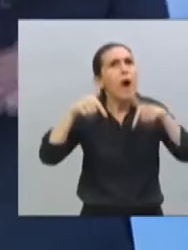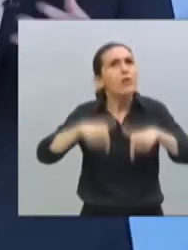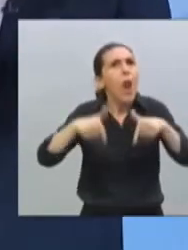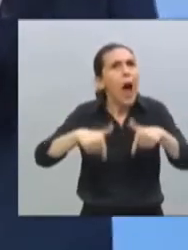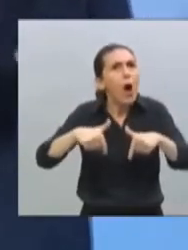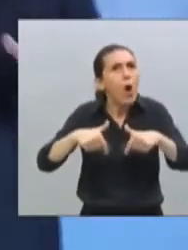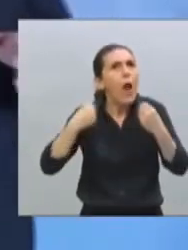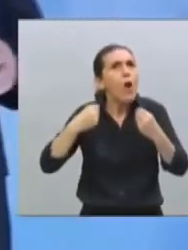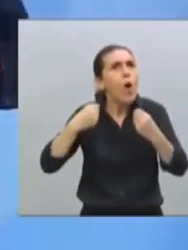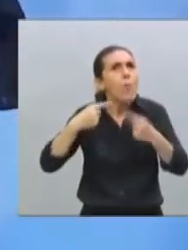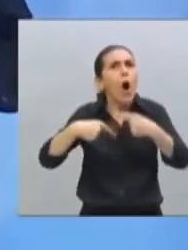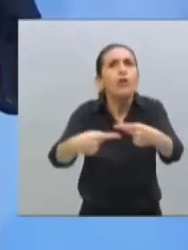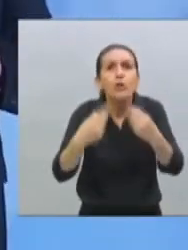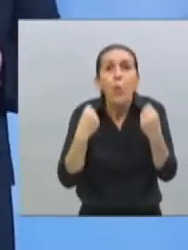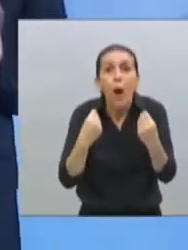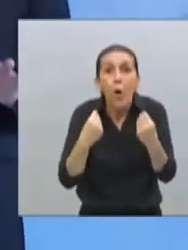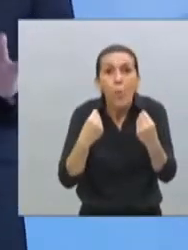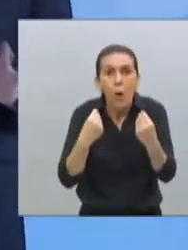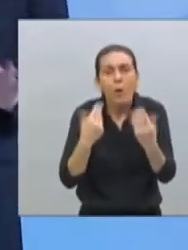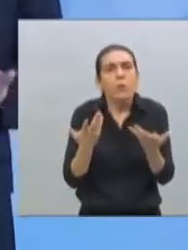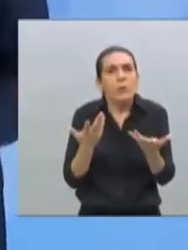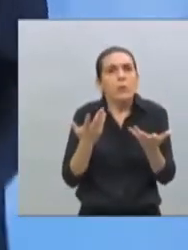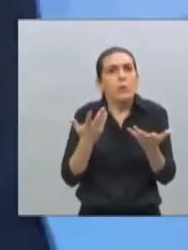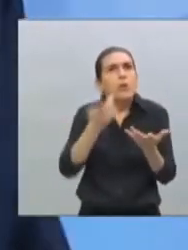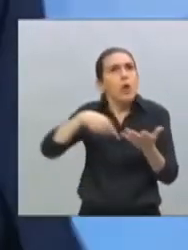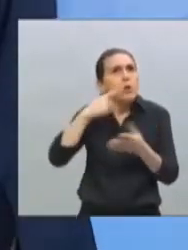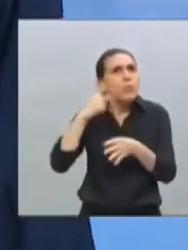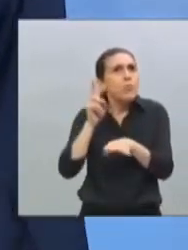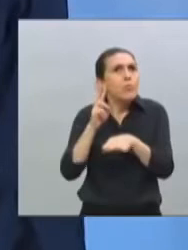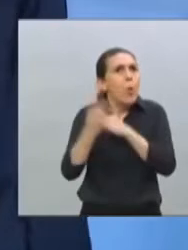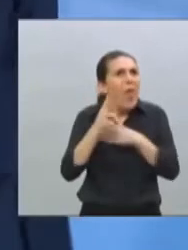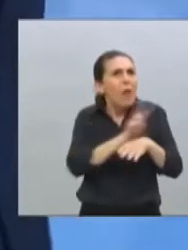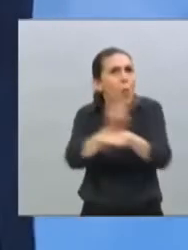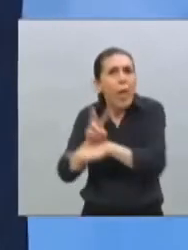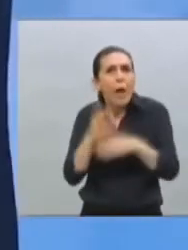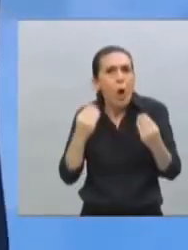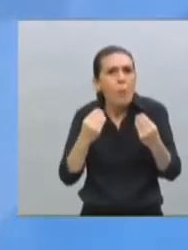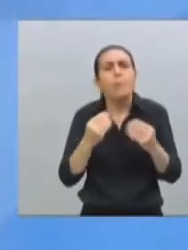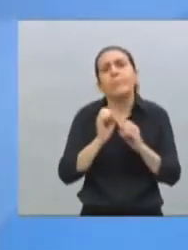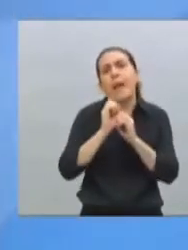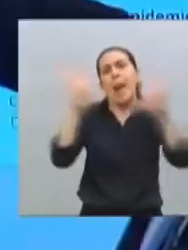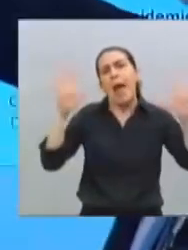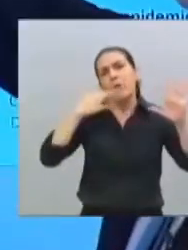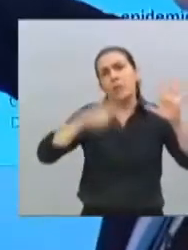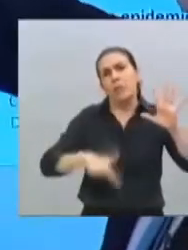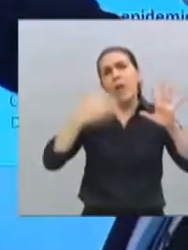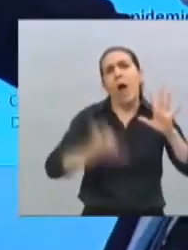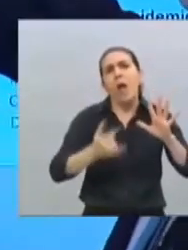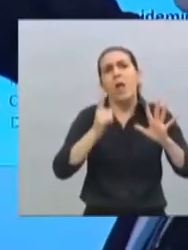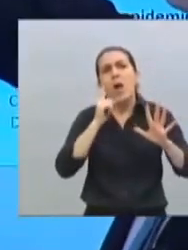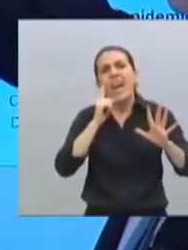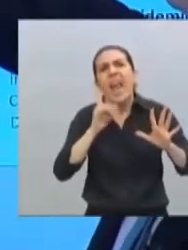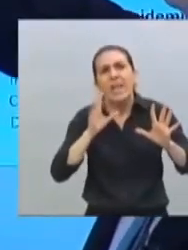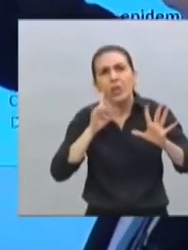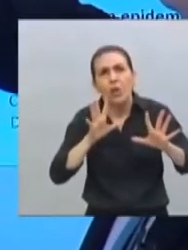comillas, normalidad. Lo que pasa es que ahora, a medida que van aumentando los casos, empieza a jugar otra cuestión que creo que les pasa a las